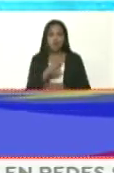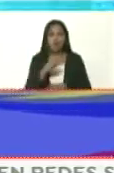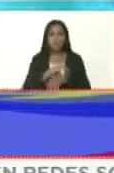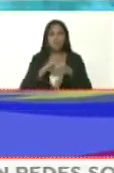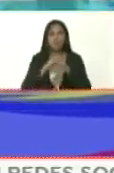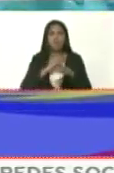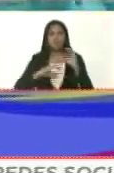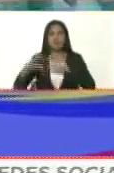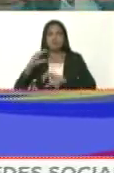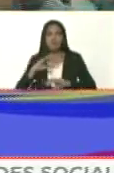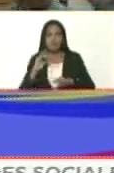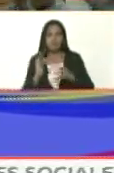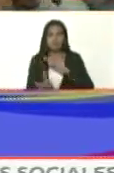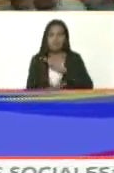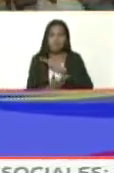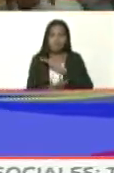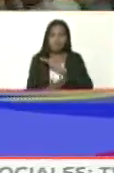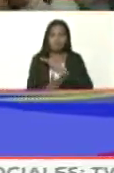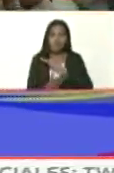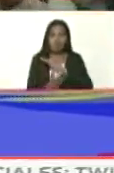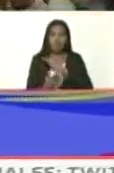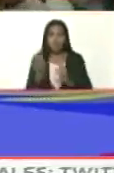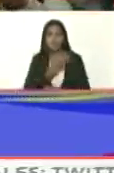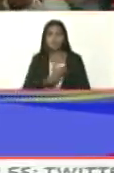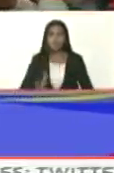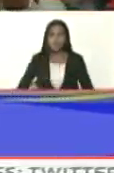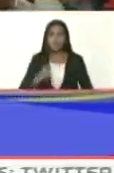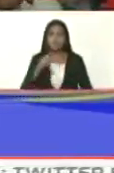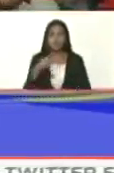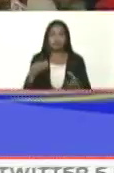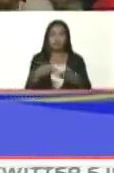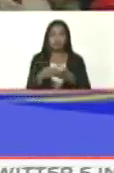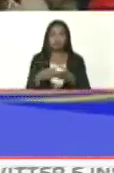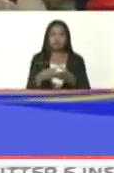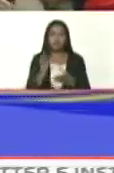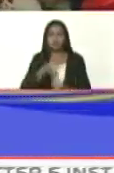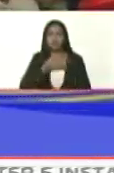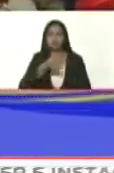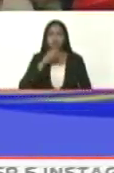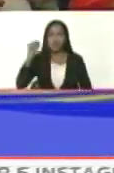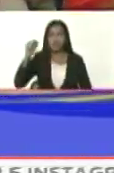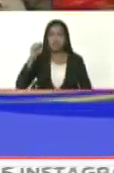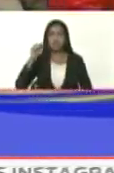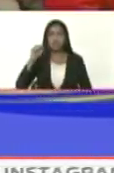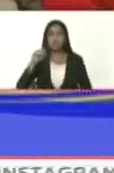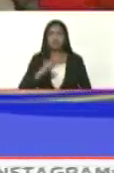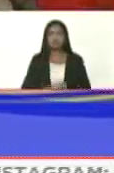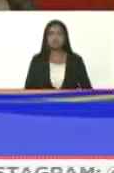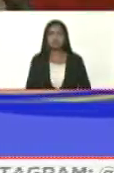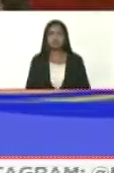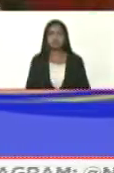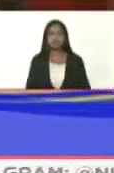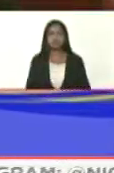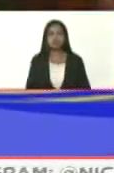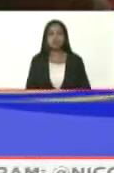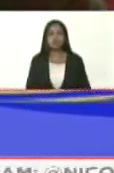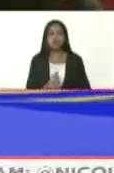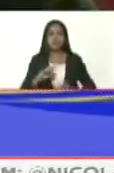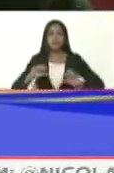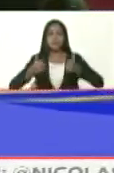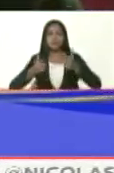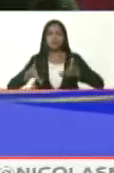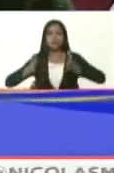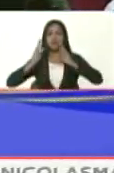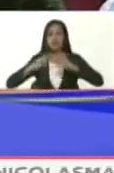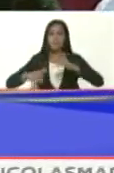ministra de Ciencia y Tecnología y al presidente de la Corporación Socialista la construcción y avance